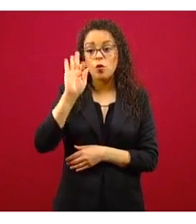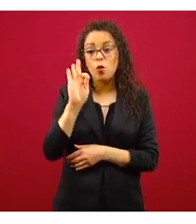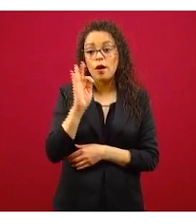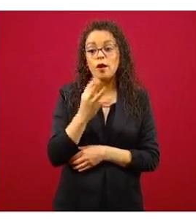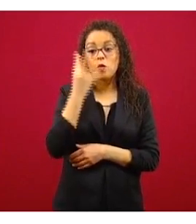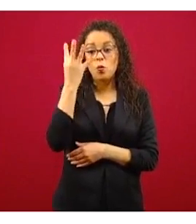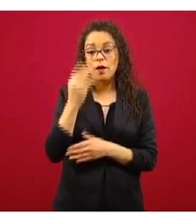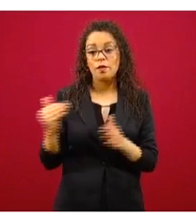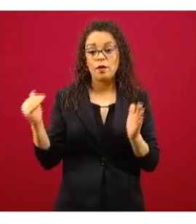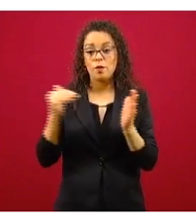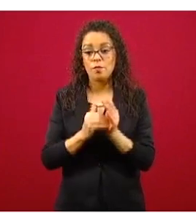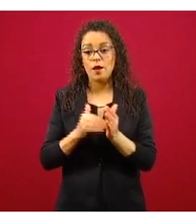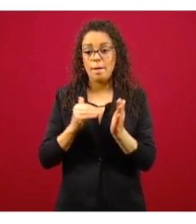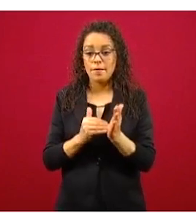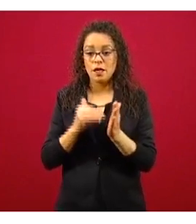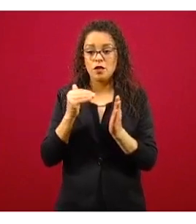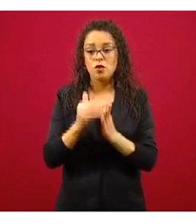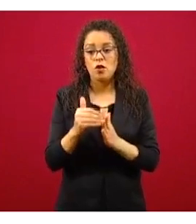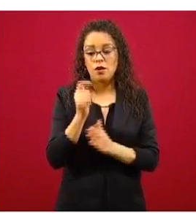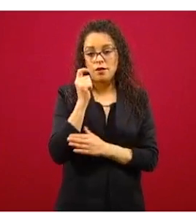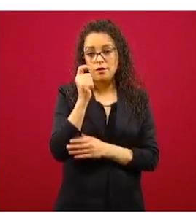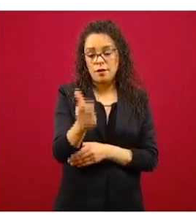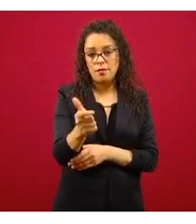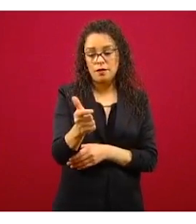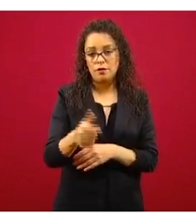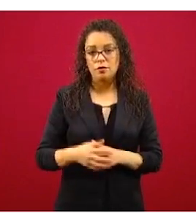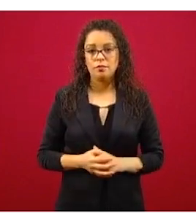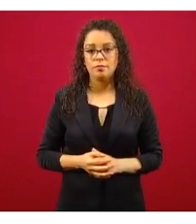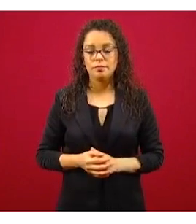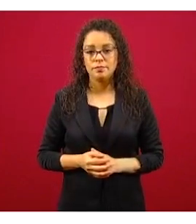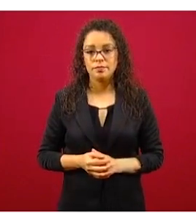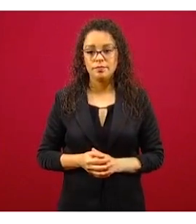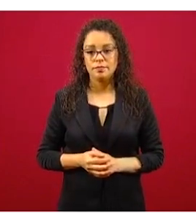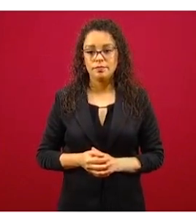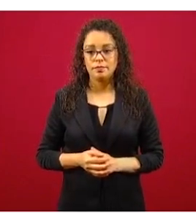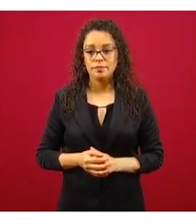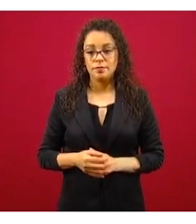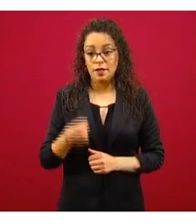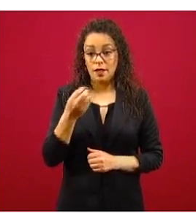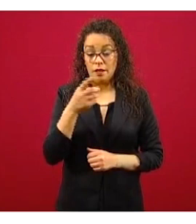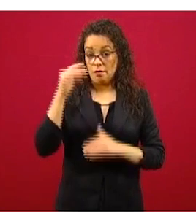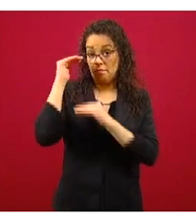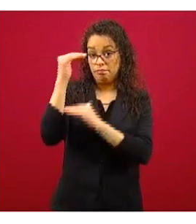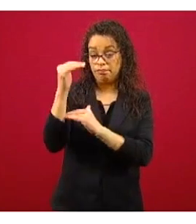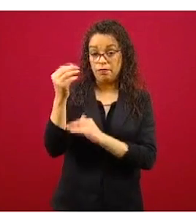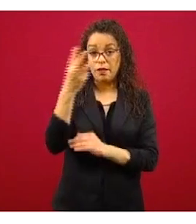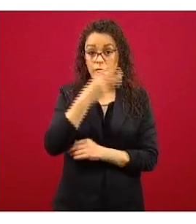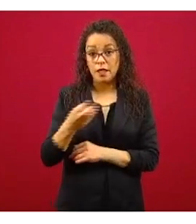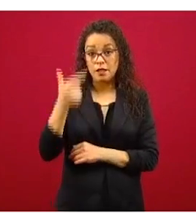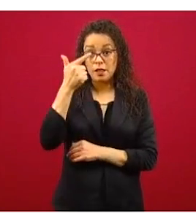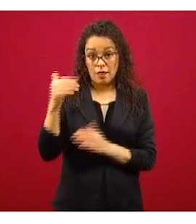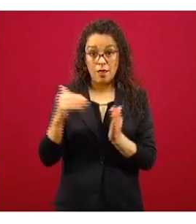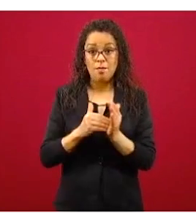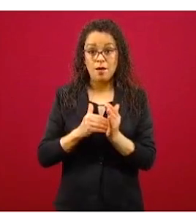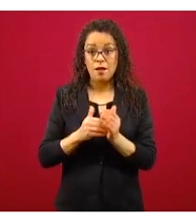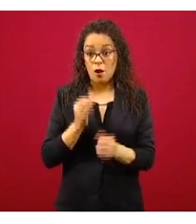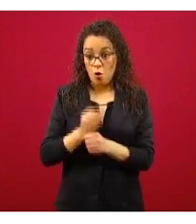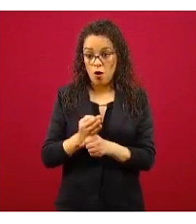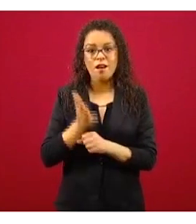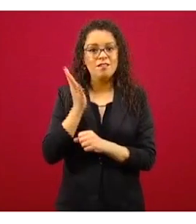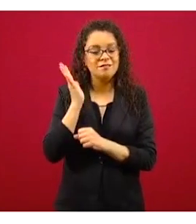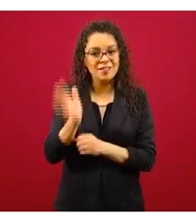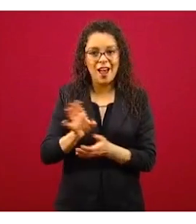44 mil millones de pesos. Es decir, de la meta de 307 mil llevamos ya